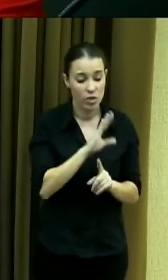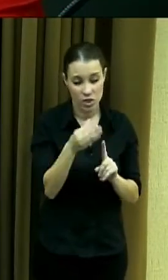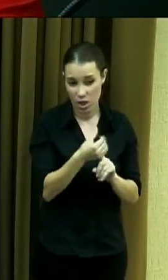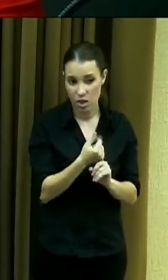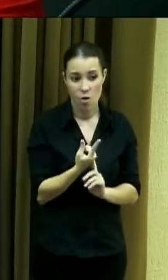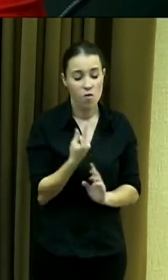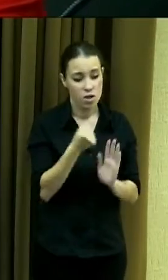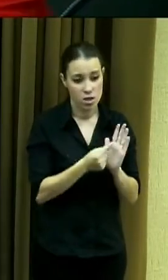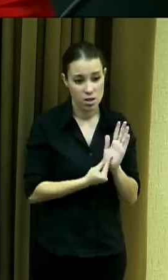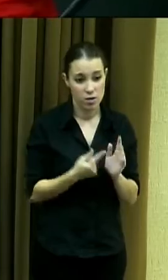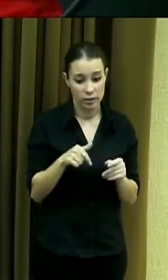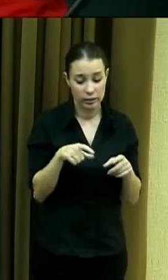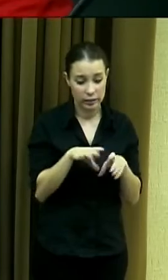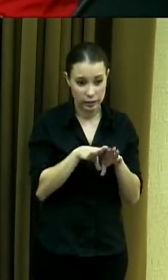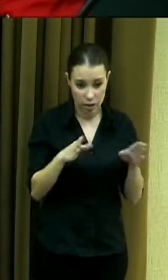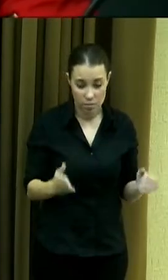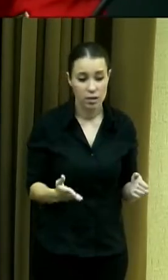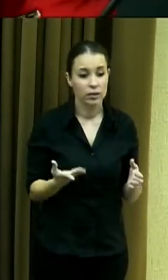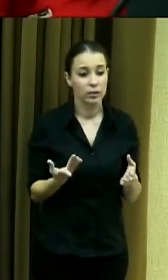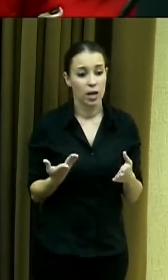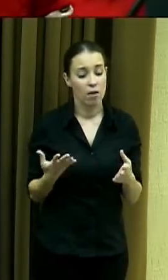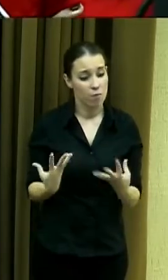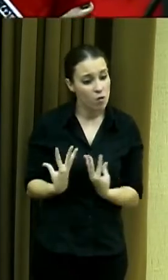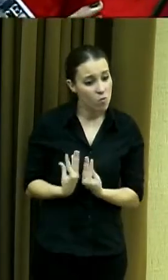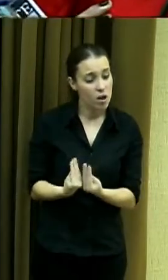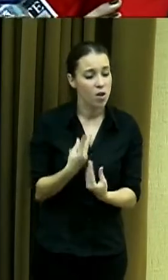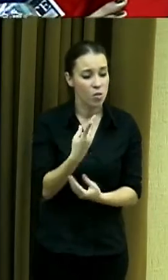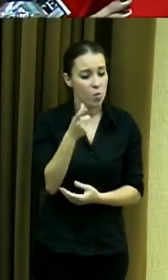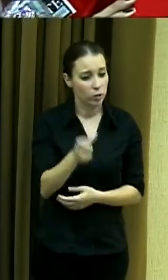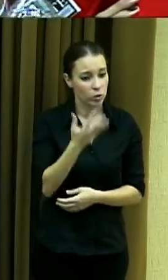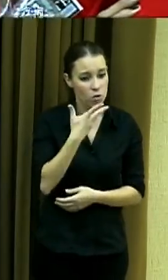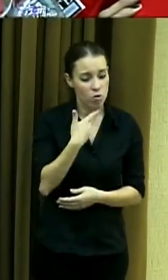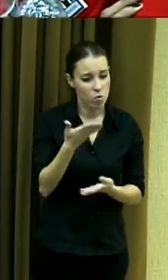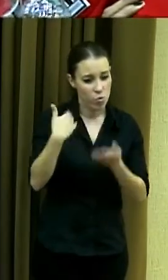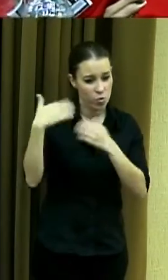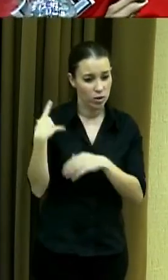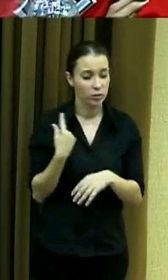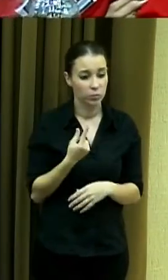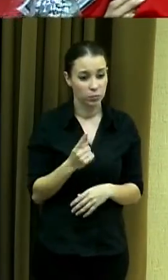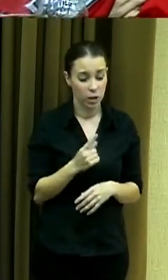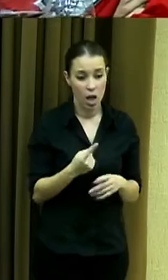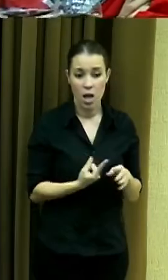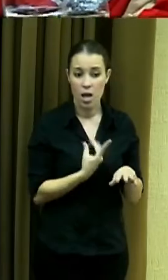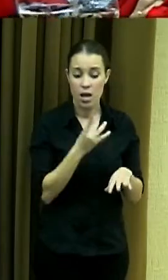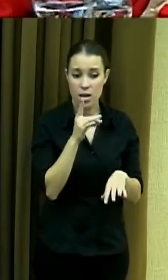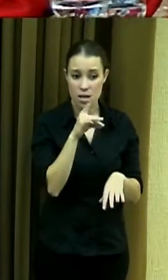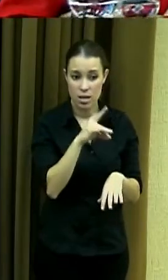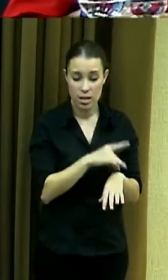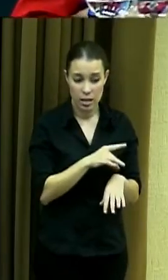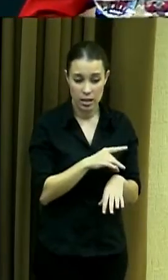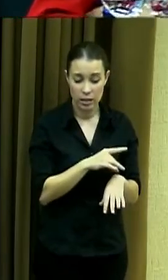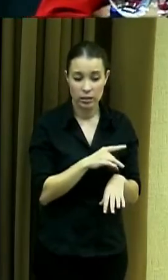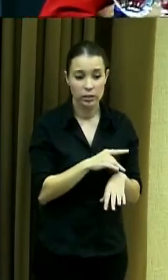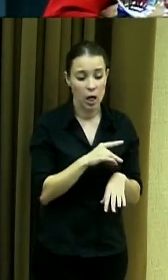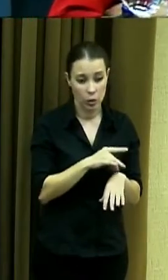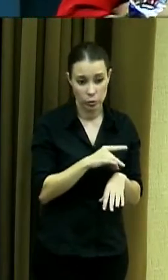esta mesa dos personas que conozco hace mucho tiempo. En primer lugar, la doctora Cristina Cáceres Marzal, a